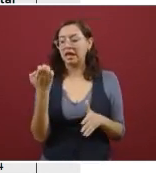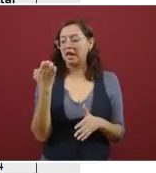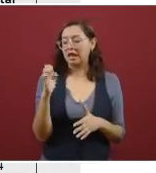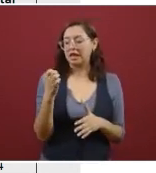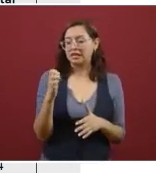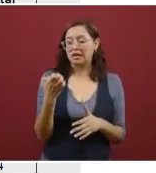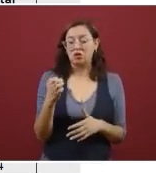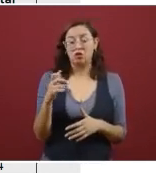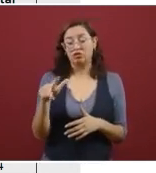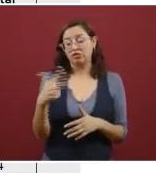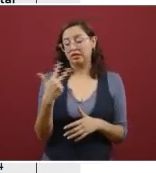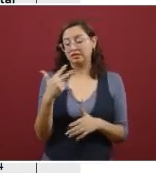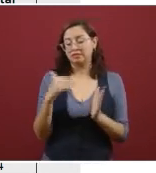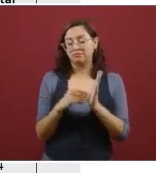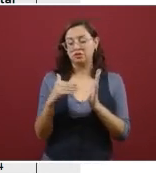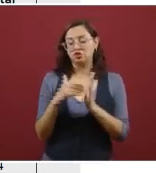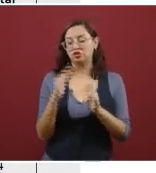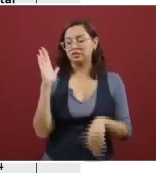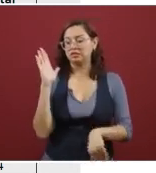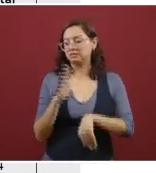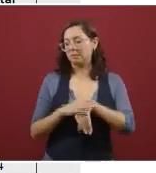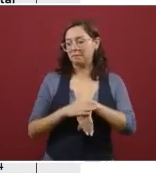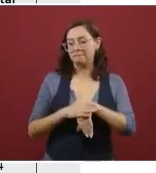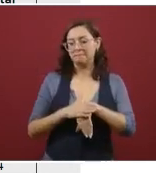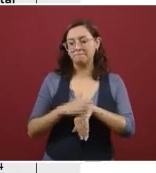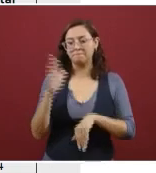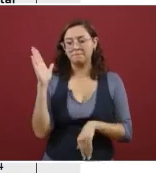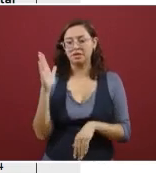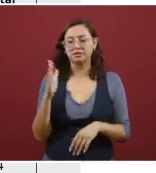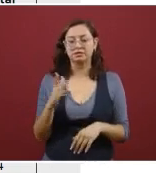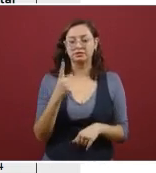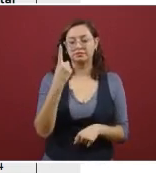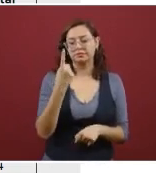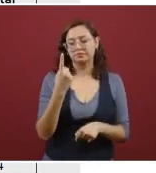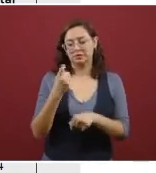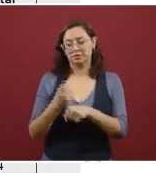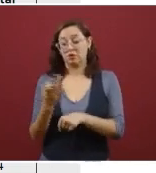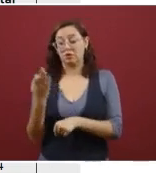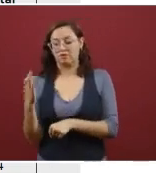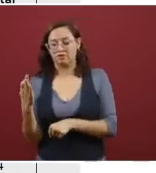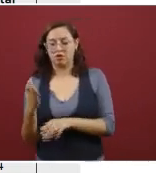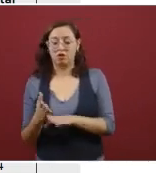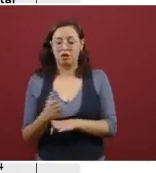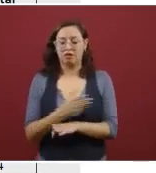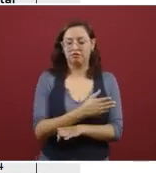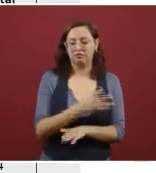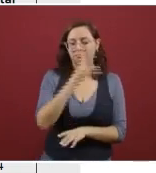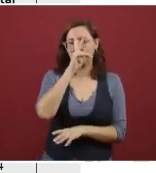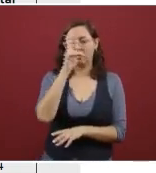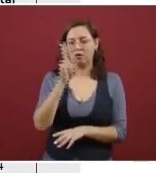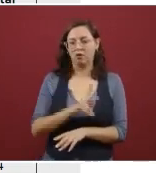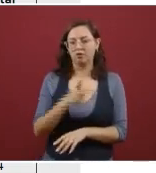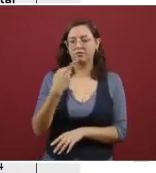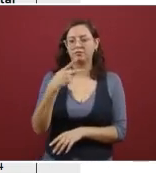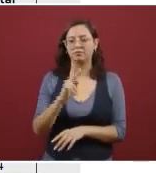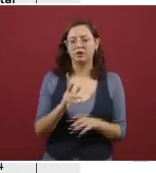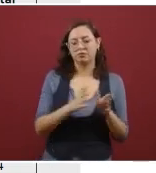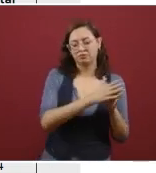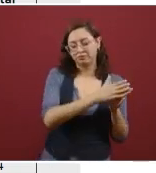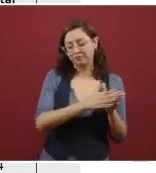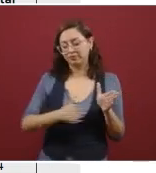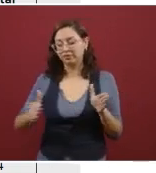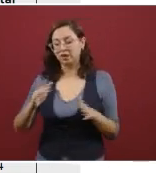13 millones, estamos tomando como de referencia el 1 de febrero, y digamos que al 22 de